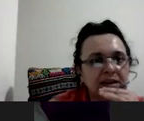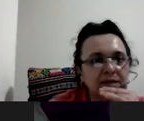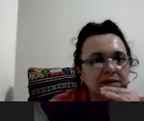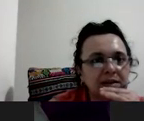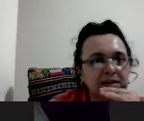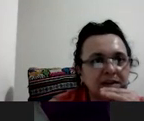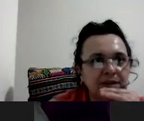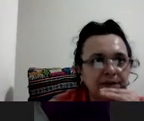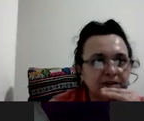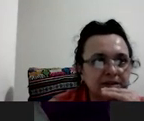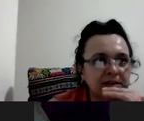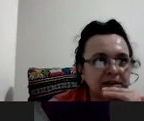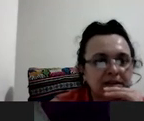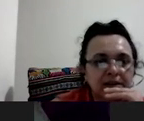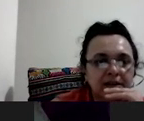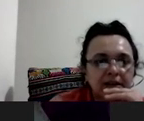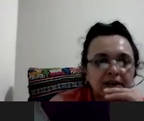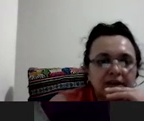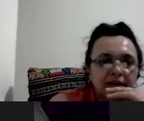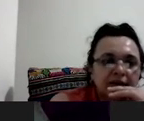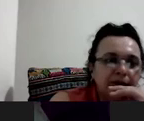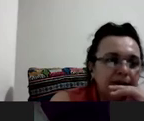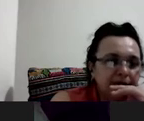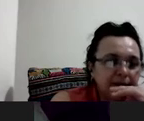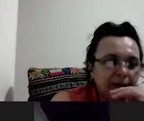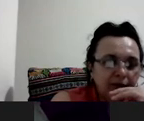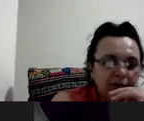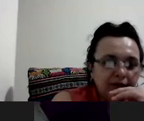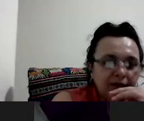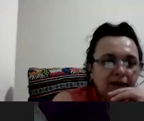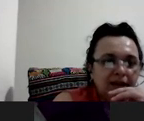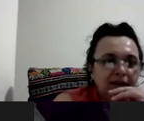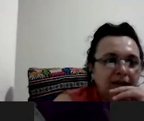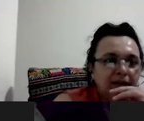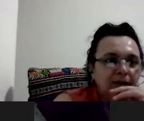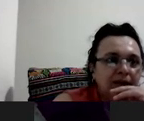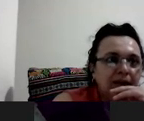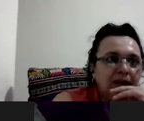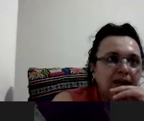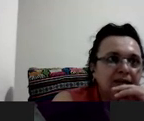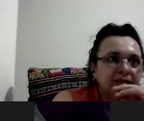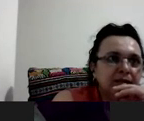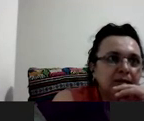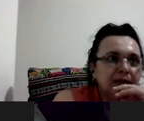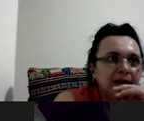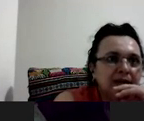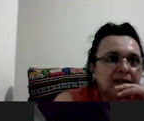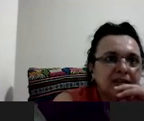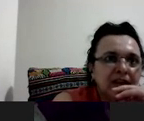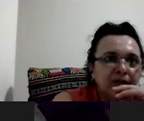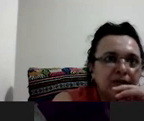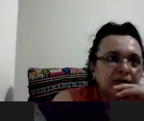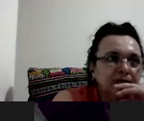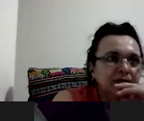de safe, sería safest. Por ejemplo, El Salvador ahorita, creo que Centroamérica es